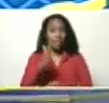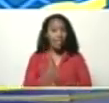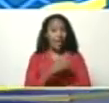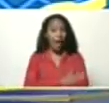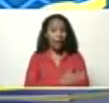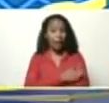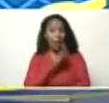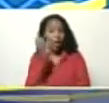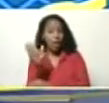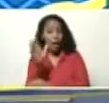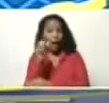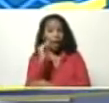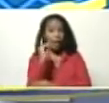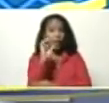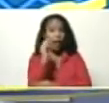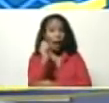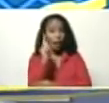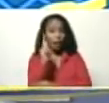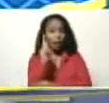Irak,